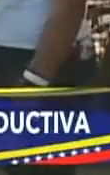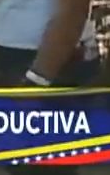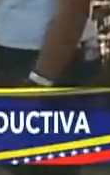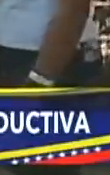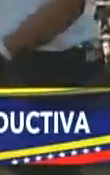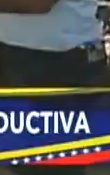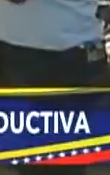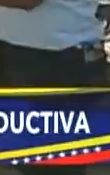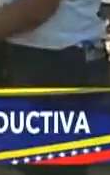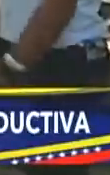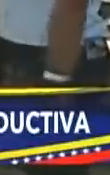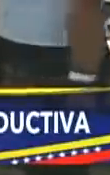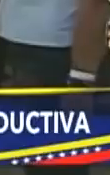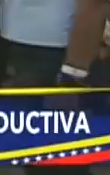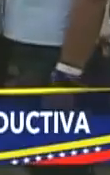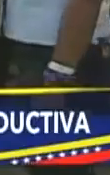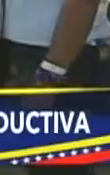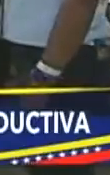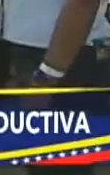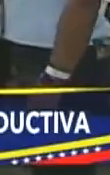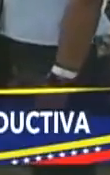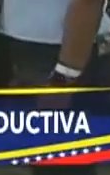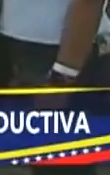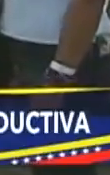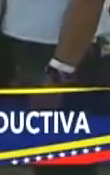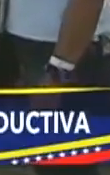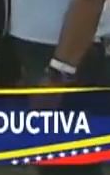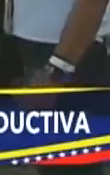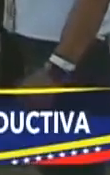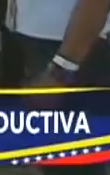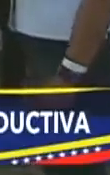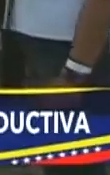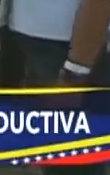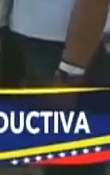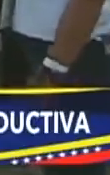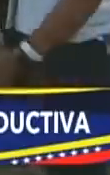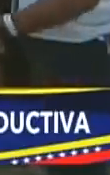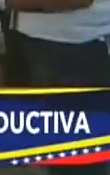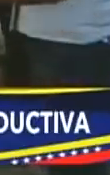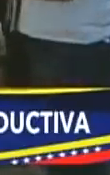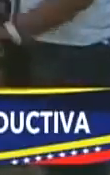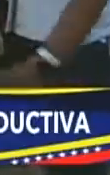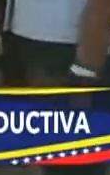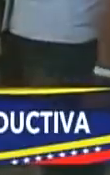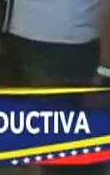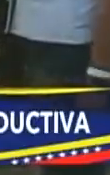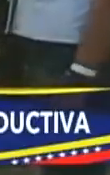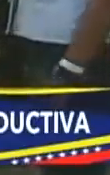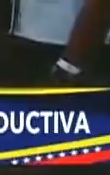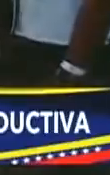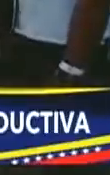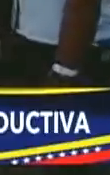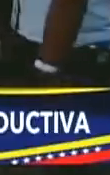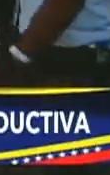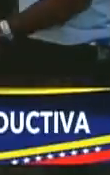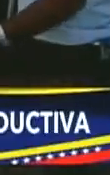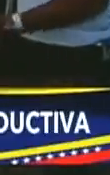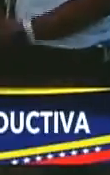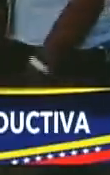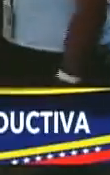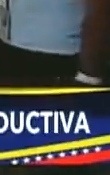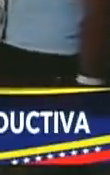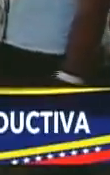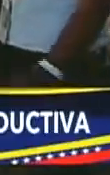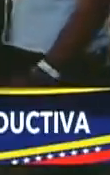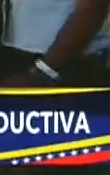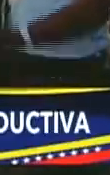Trujillo. Venimos de los pueblos del sur de Mérida, de Canaguá. No Excelente. Sé, presidente, si conoces Canaguá.